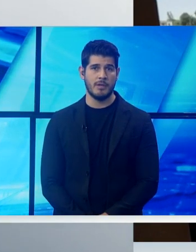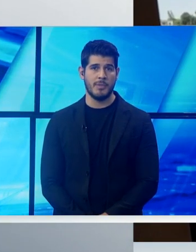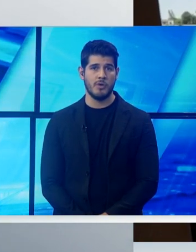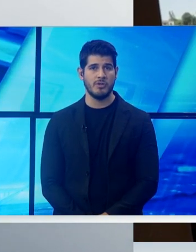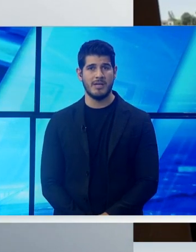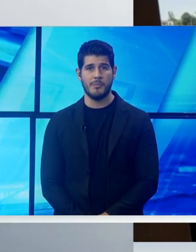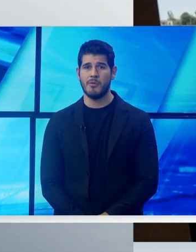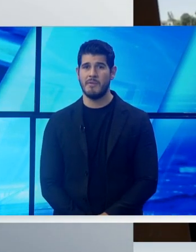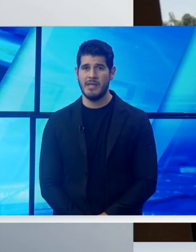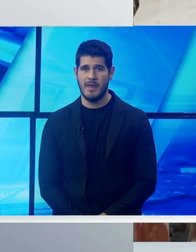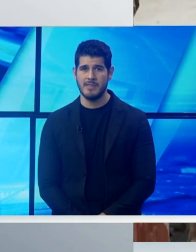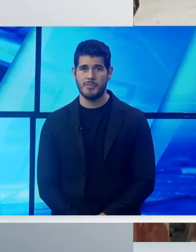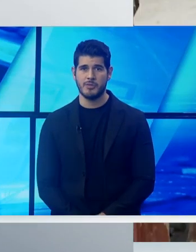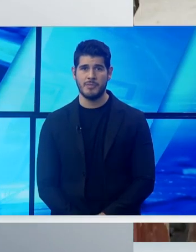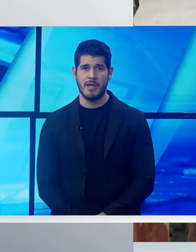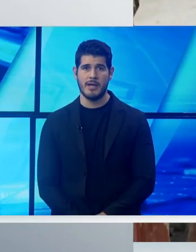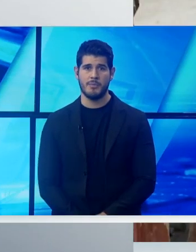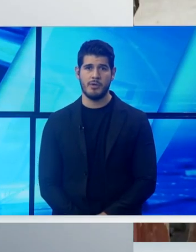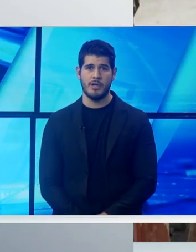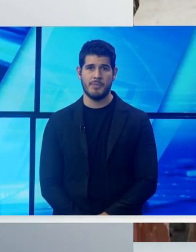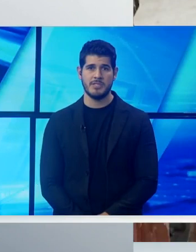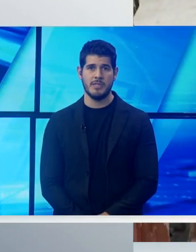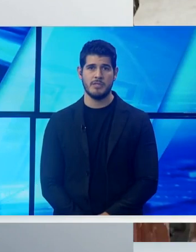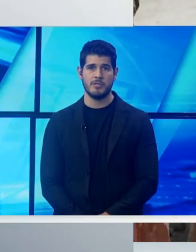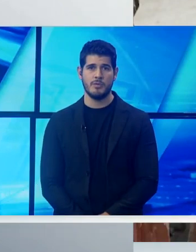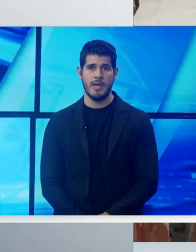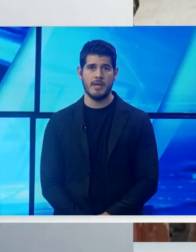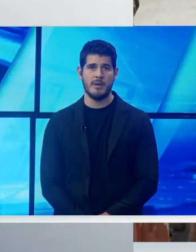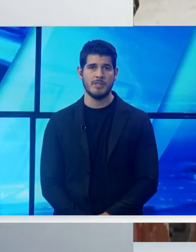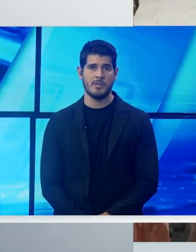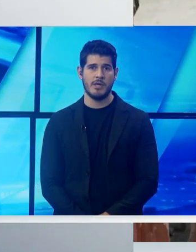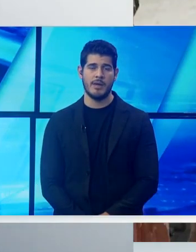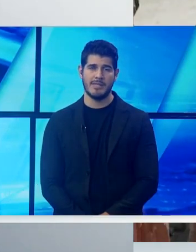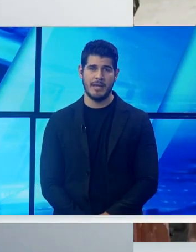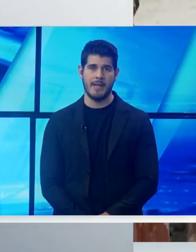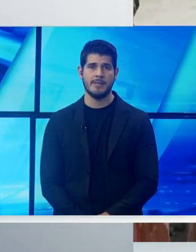contra, pero no tiene probabilidades de prosperar porque el presidente Joe Biden avisó que la vetará.